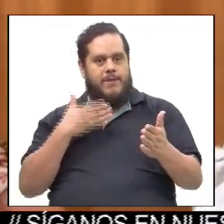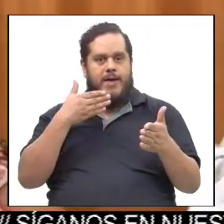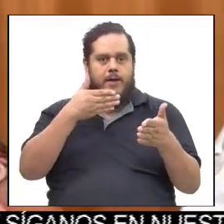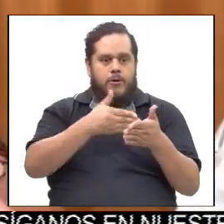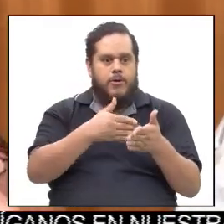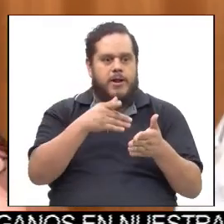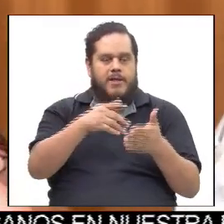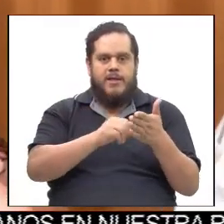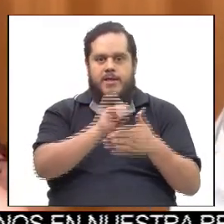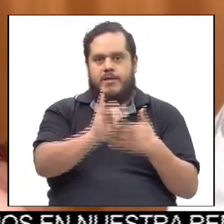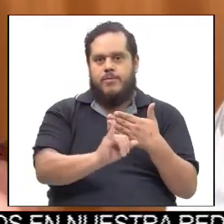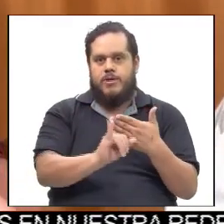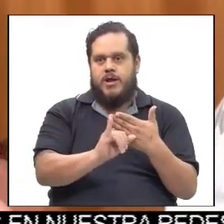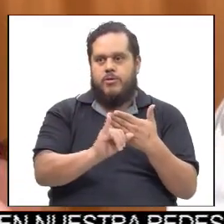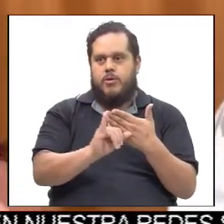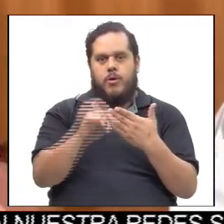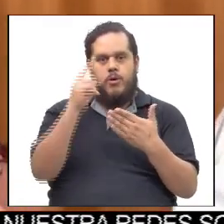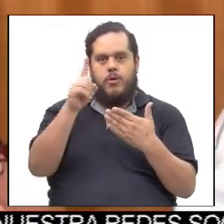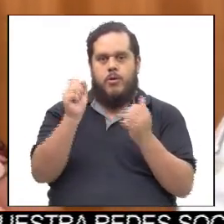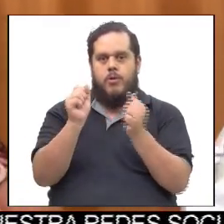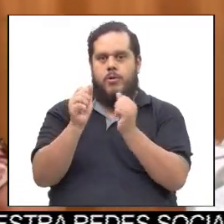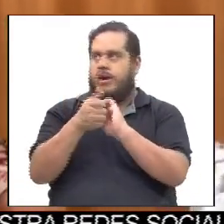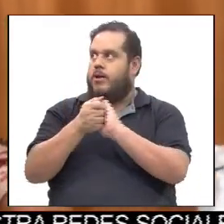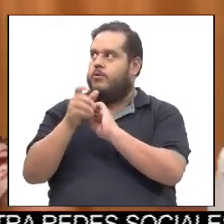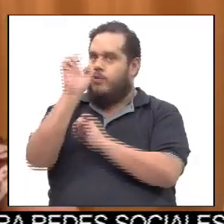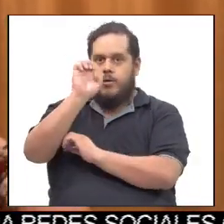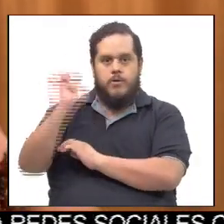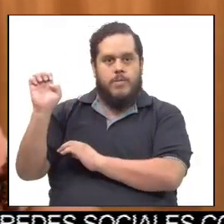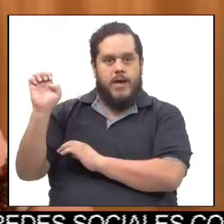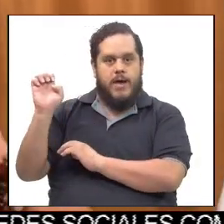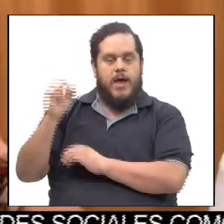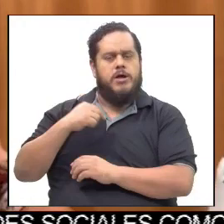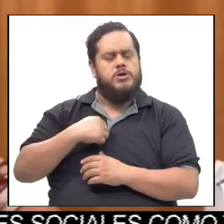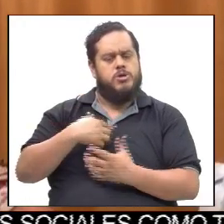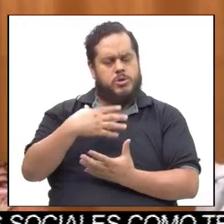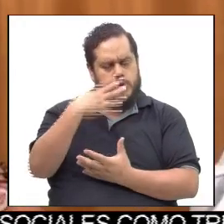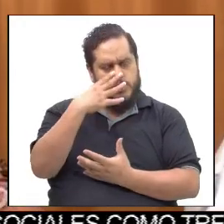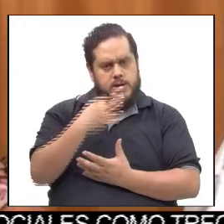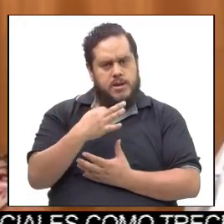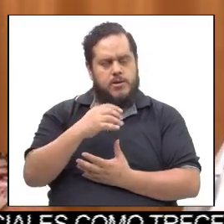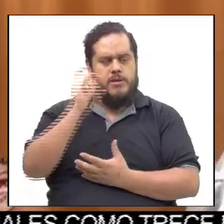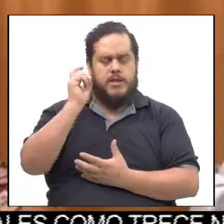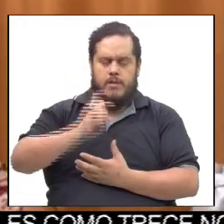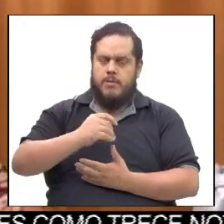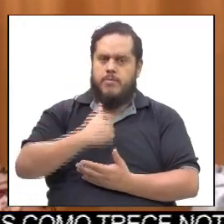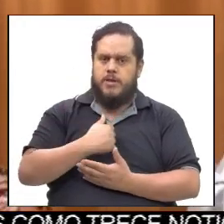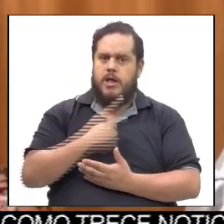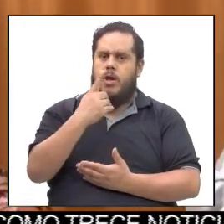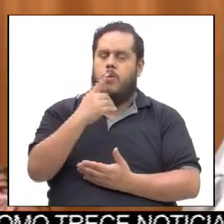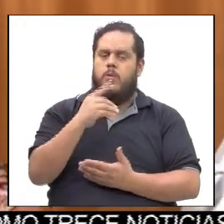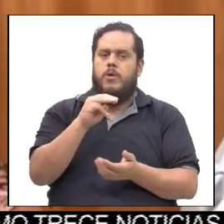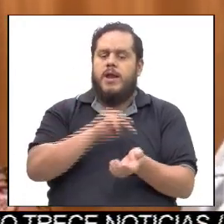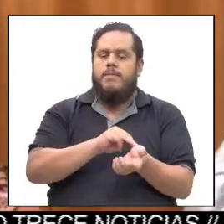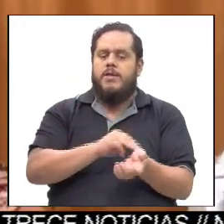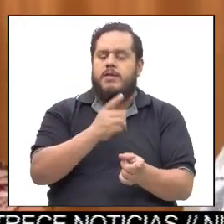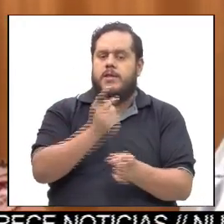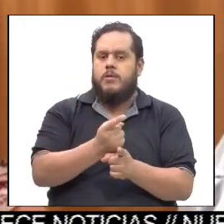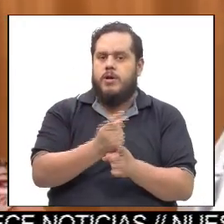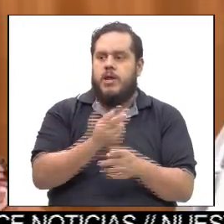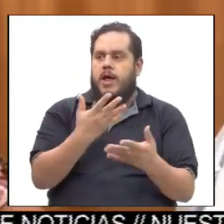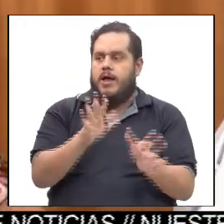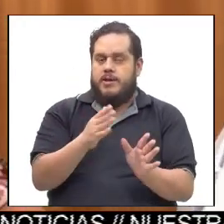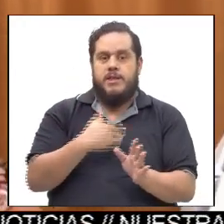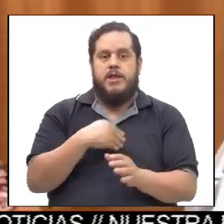disposición de la Unión Europea. Yo lo que creo es que tenemos que tener una medicina adecuada. Ya tenemos